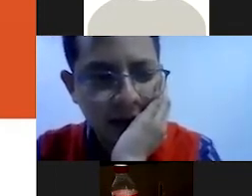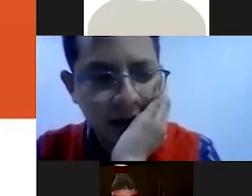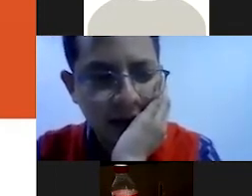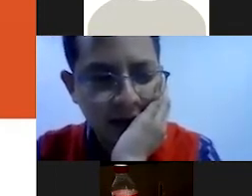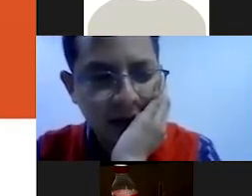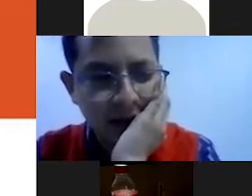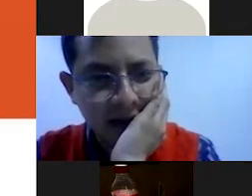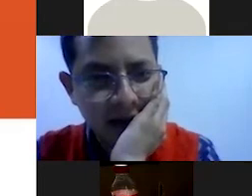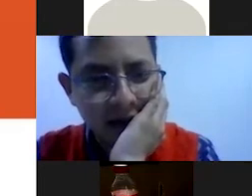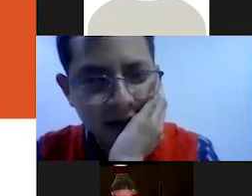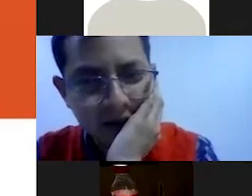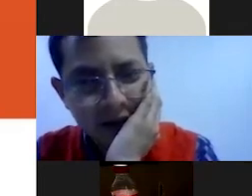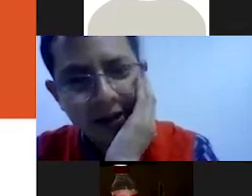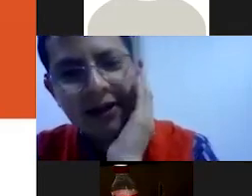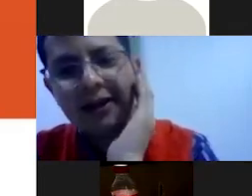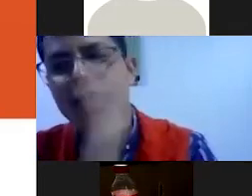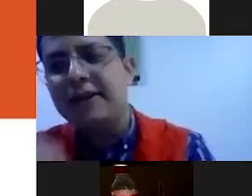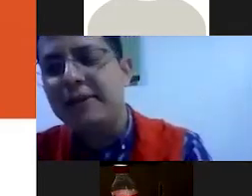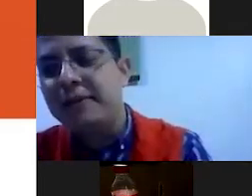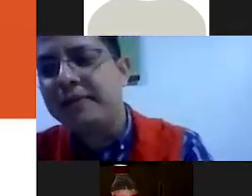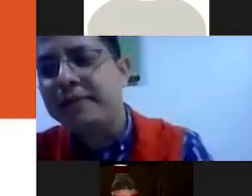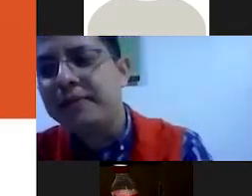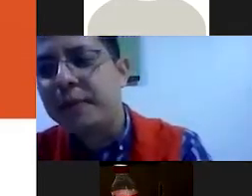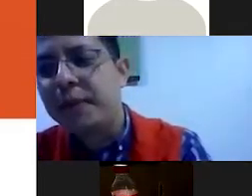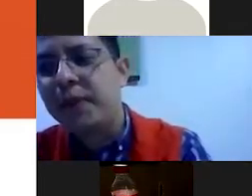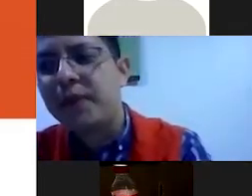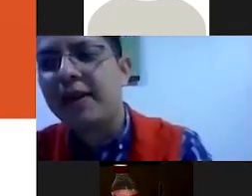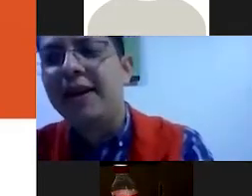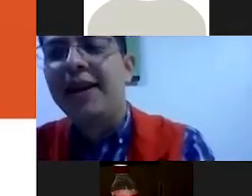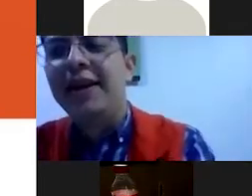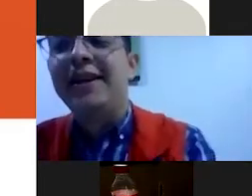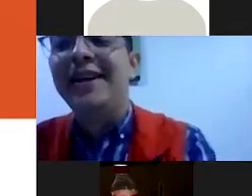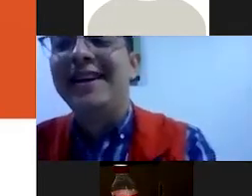nos dijeron que con la otra mano en la espalda.